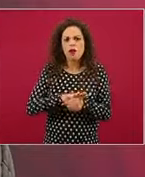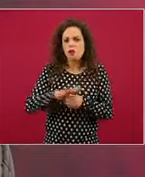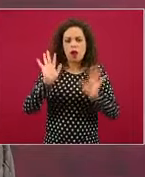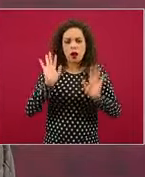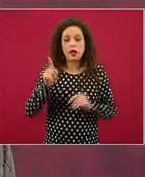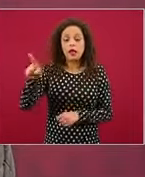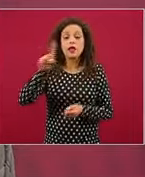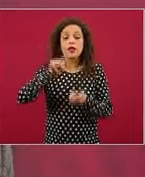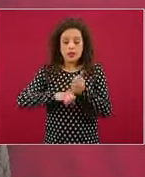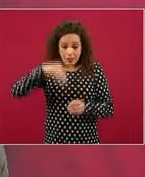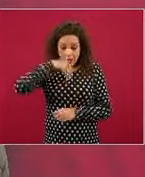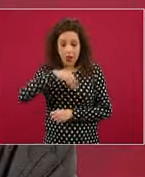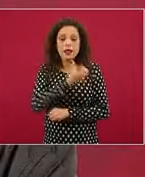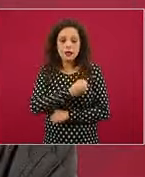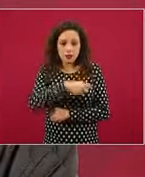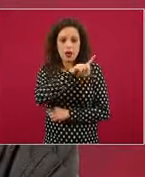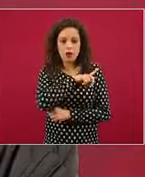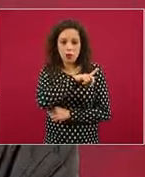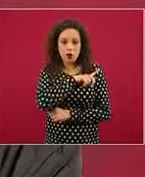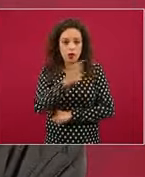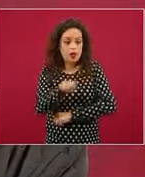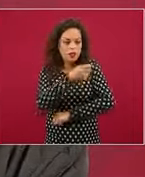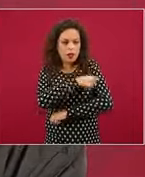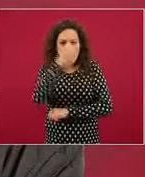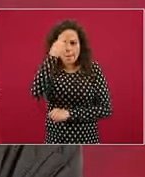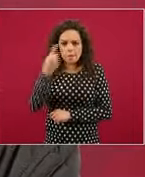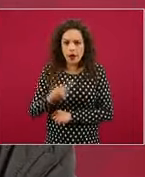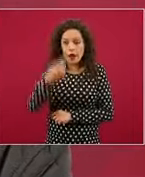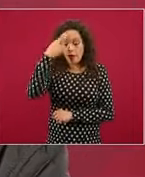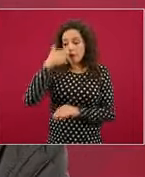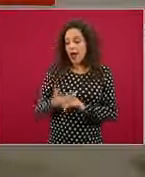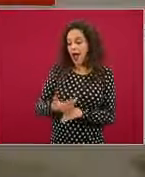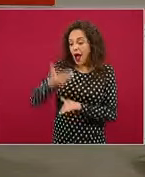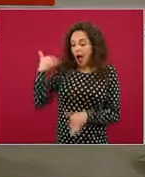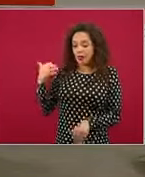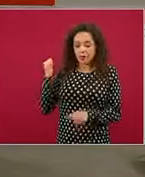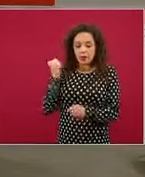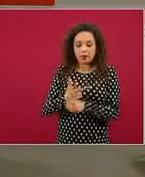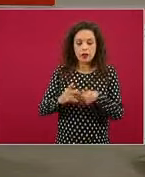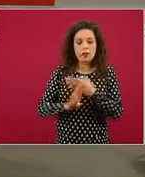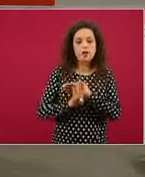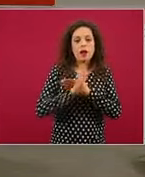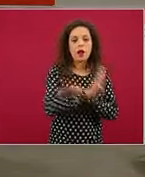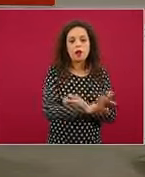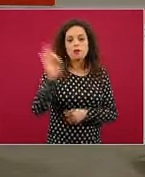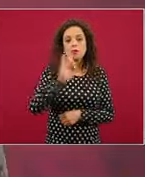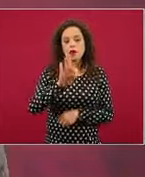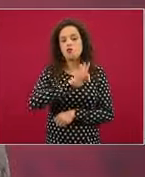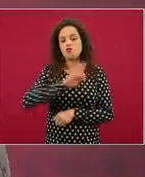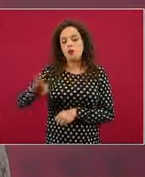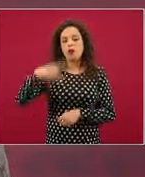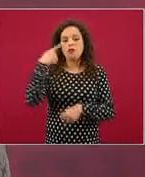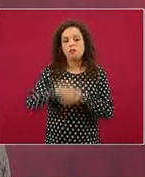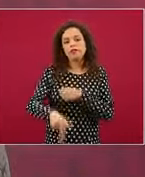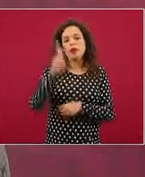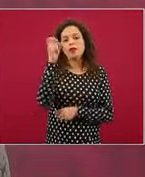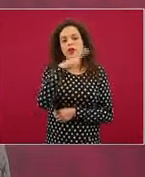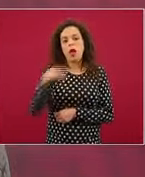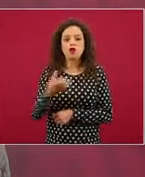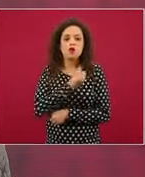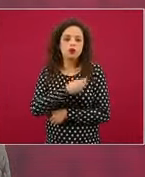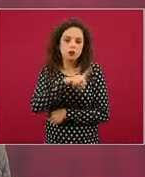saludables y se les pone la vacuna para evitar anticipadamente un riesgo de daño a la salud. Y por esa razón es